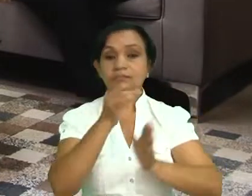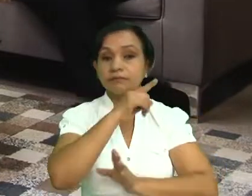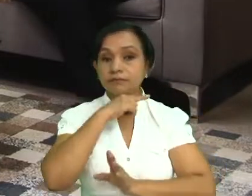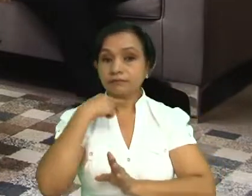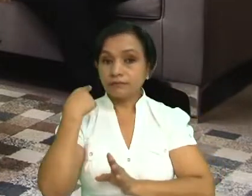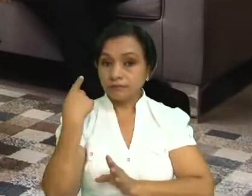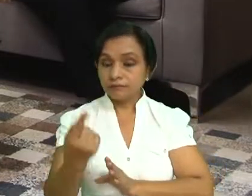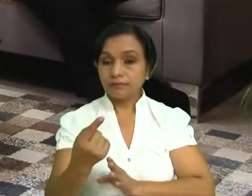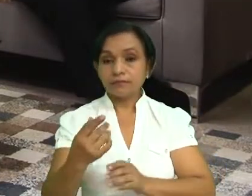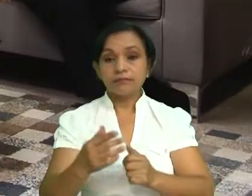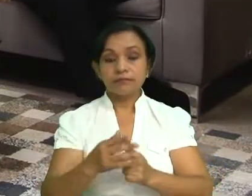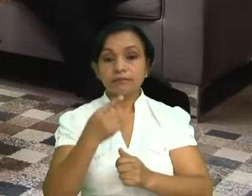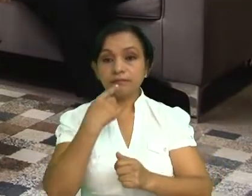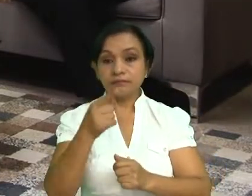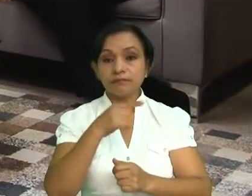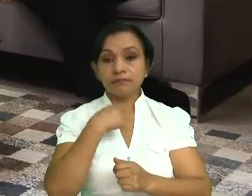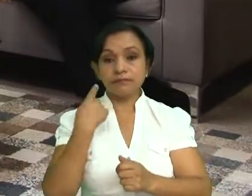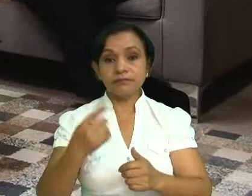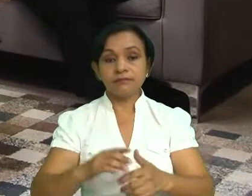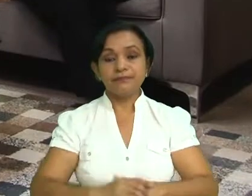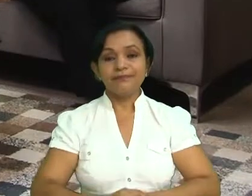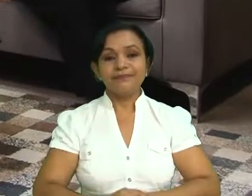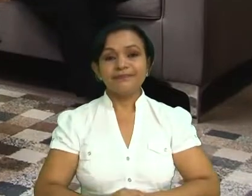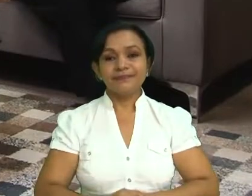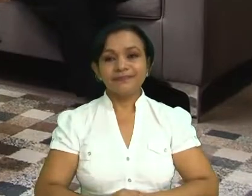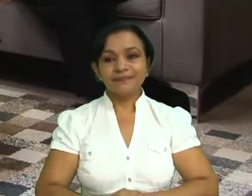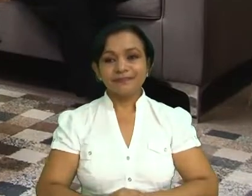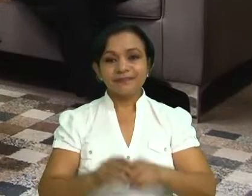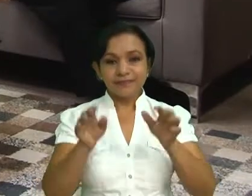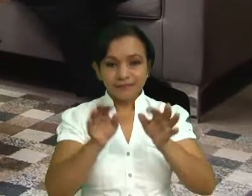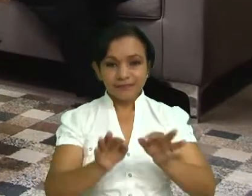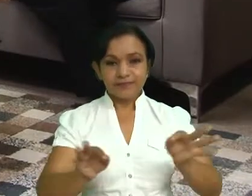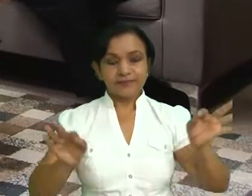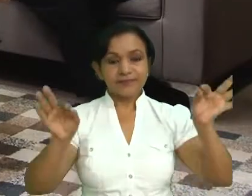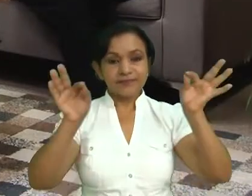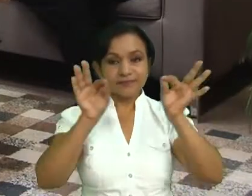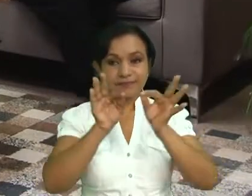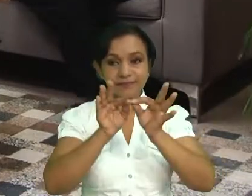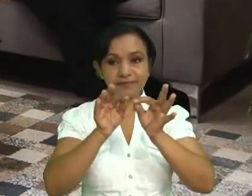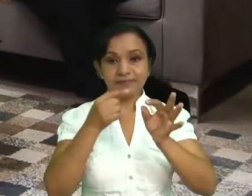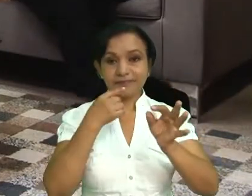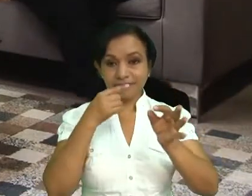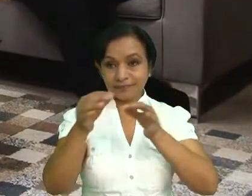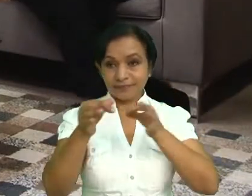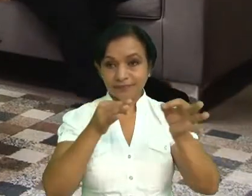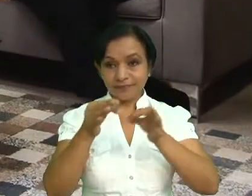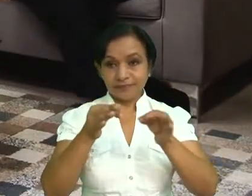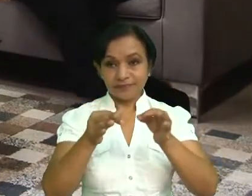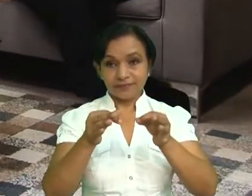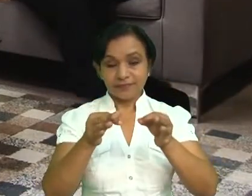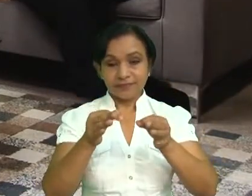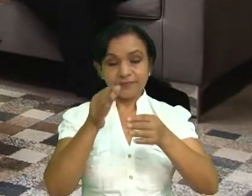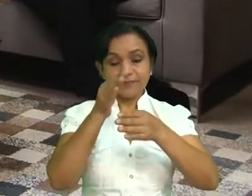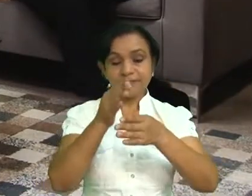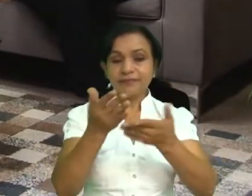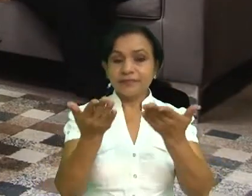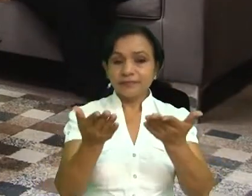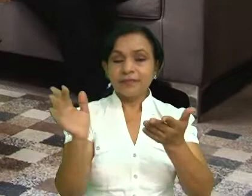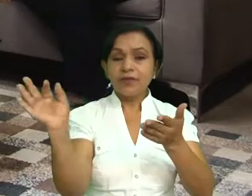y además constatable, ¿no? Sí. Algo importante que me gusta que resaltás. Medidas de